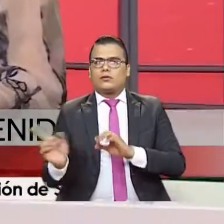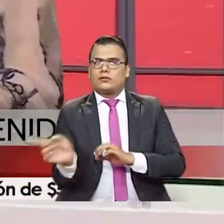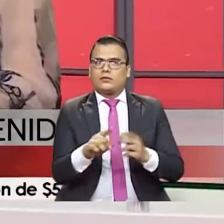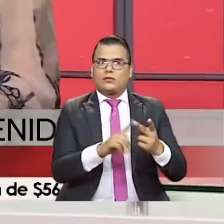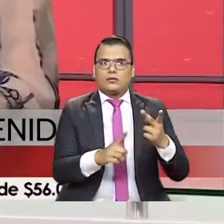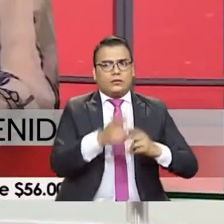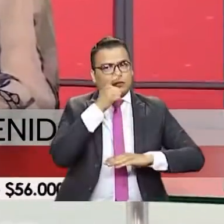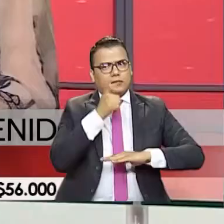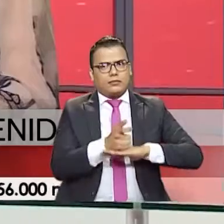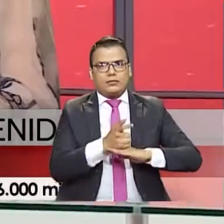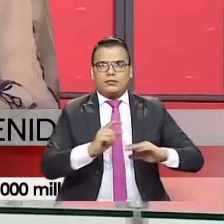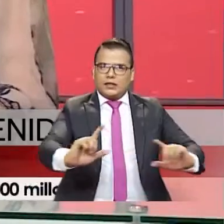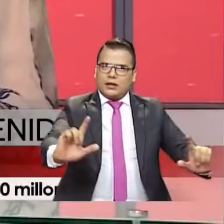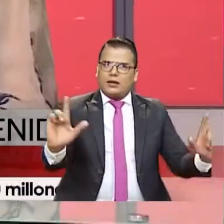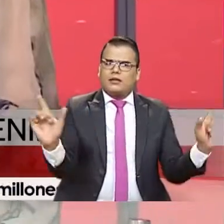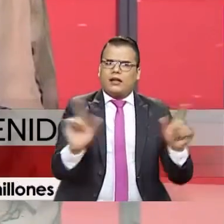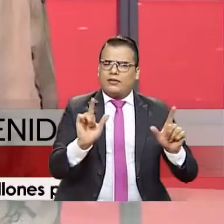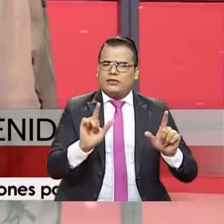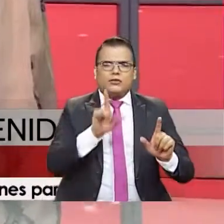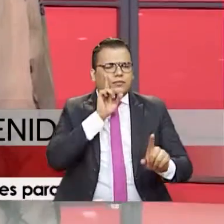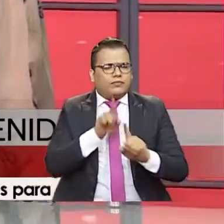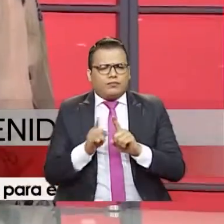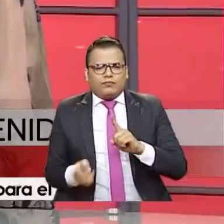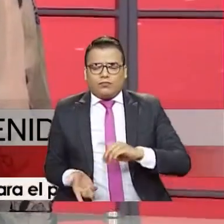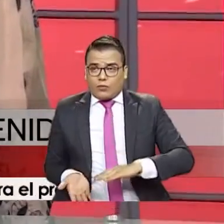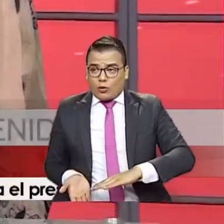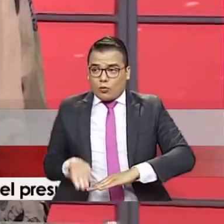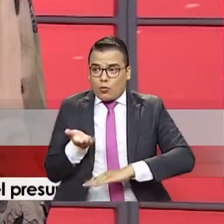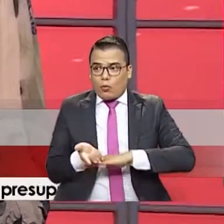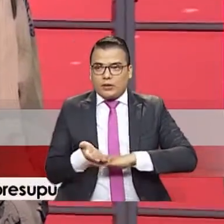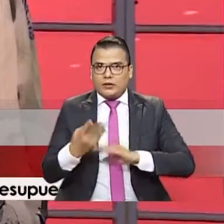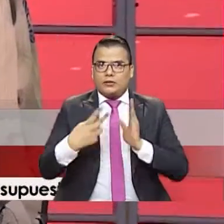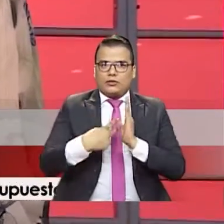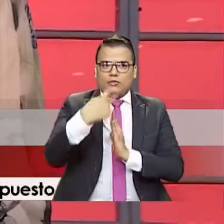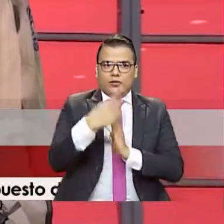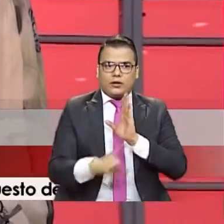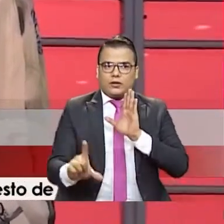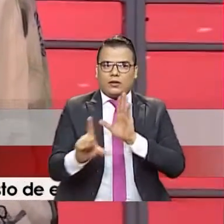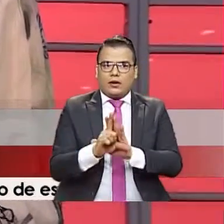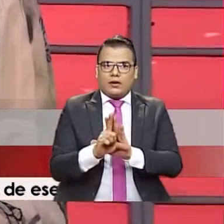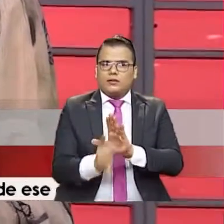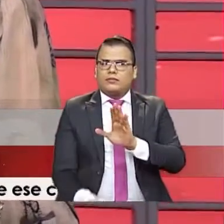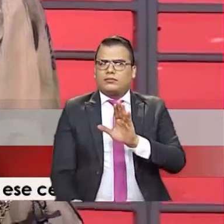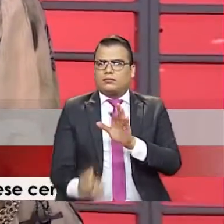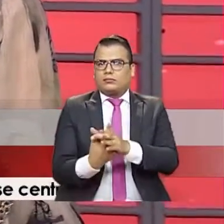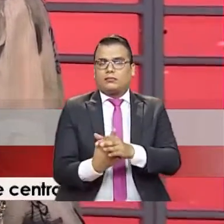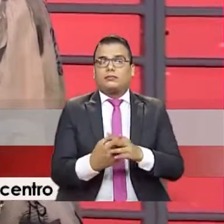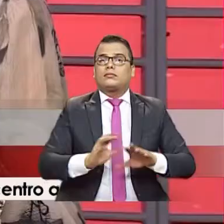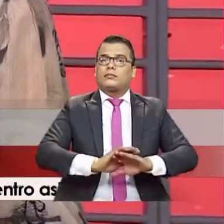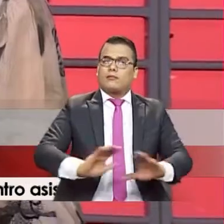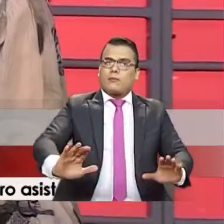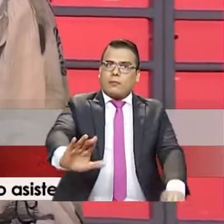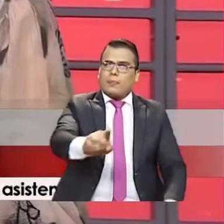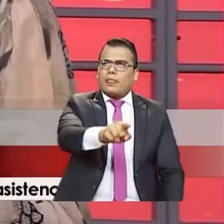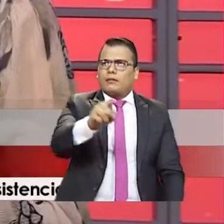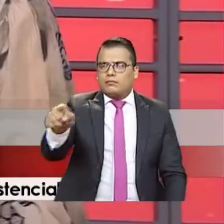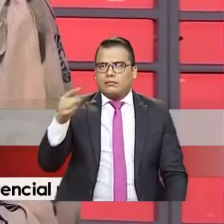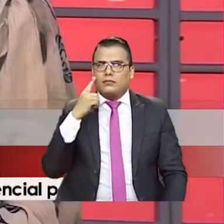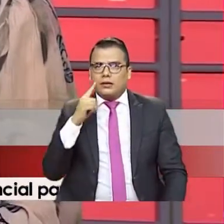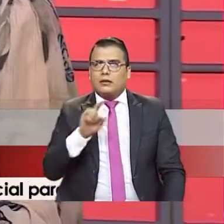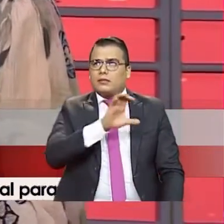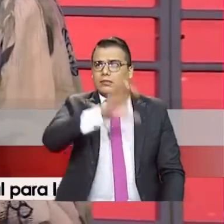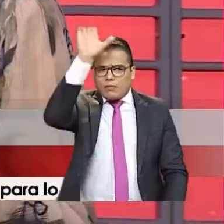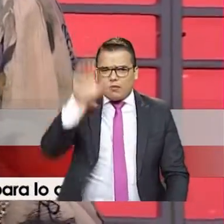de televisión lo que está este proyecto de ley hace y es algo que digamos todos los muchos de los países